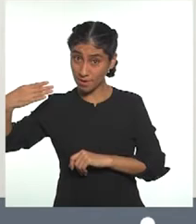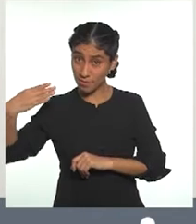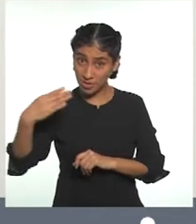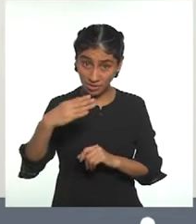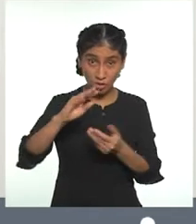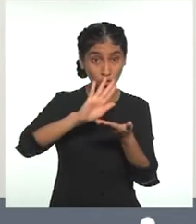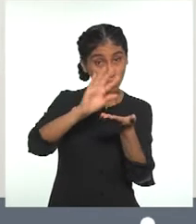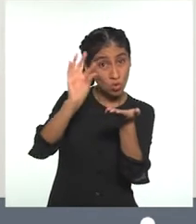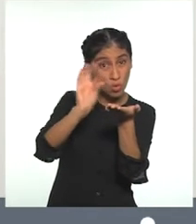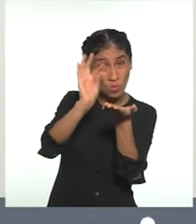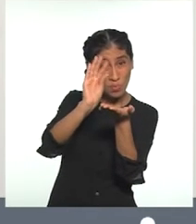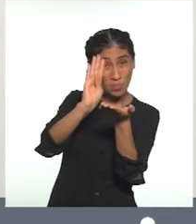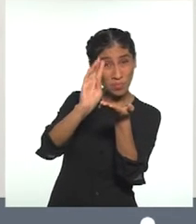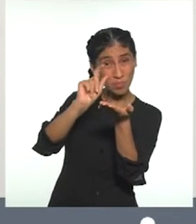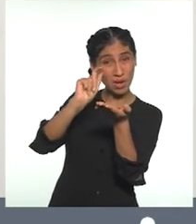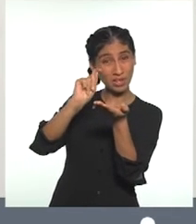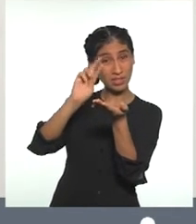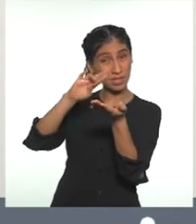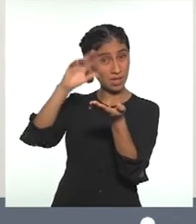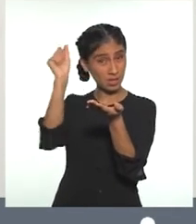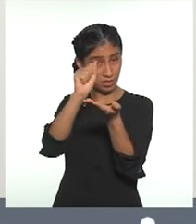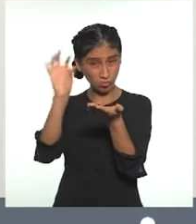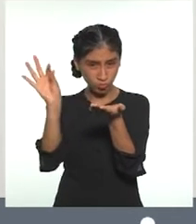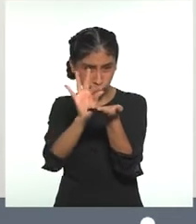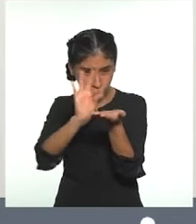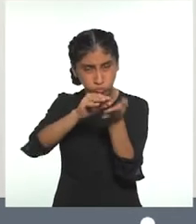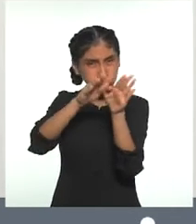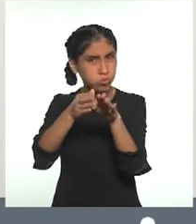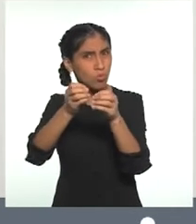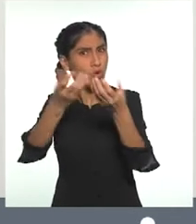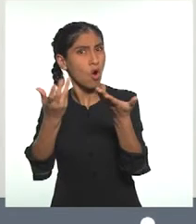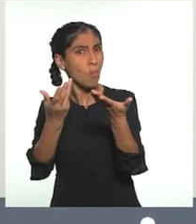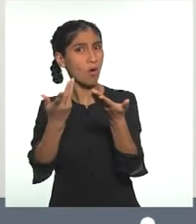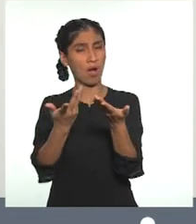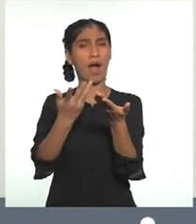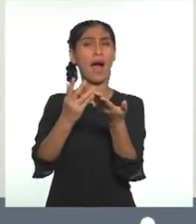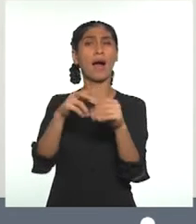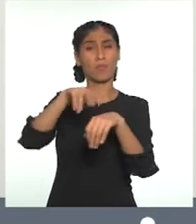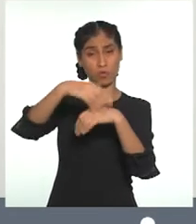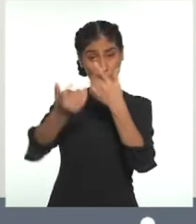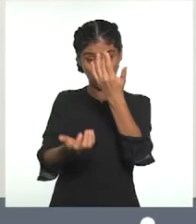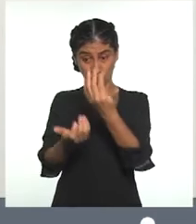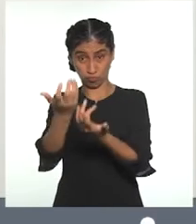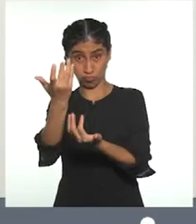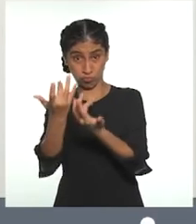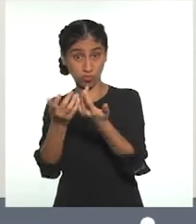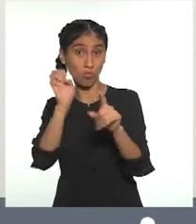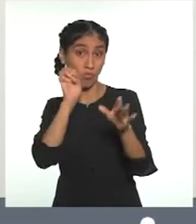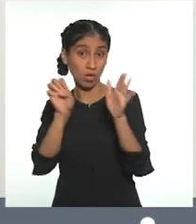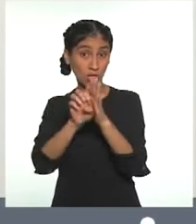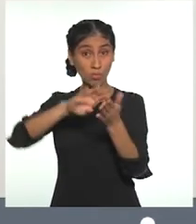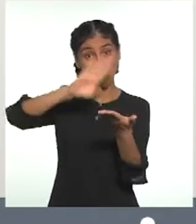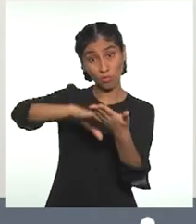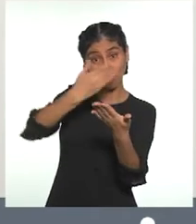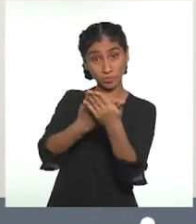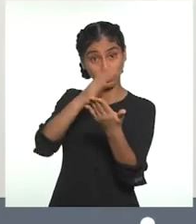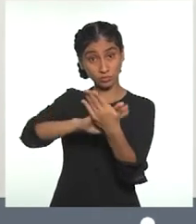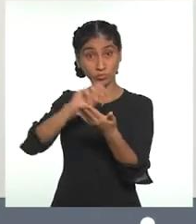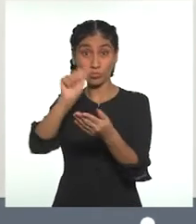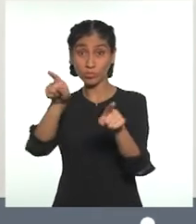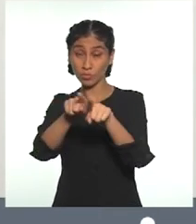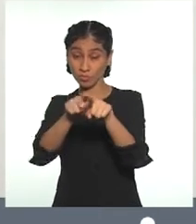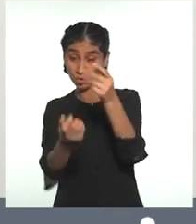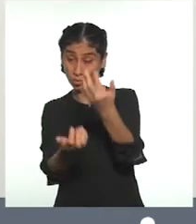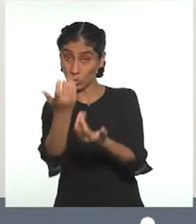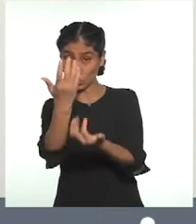altas temperaturas. Por ello, no había mayor problema en consumirlos fritos,